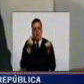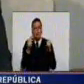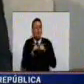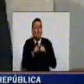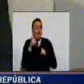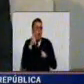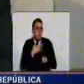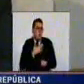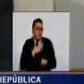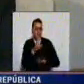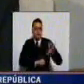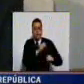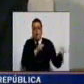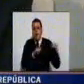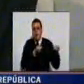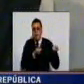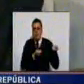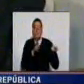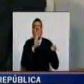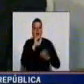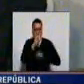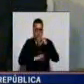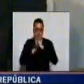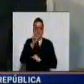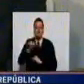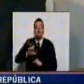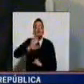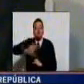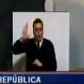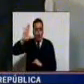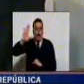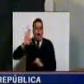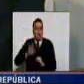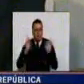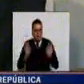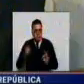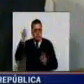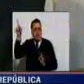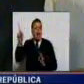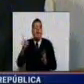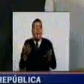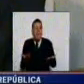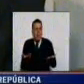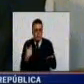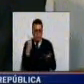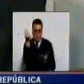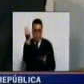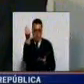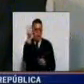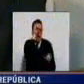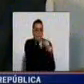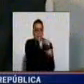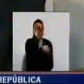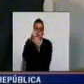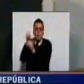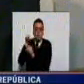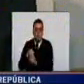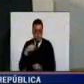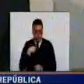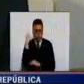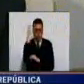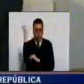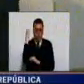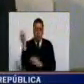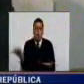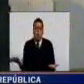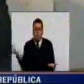senadores. O sea que serán los extranjeros los que terminarán definiendo en qué invierte el Estado colombiano su